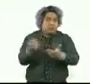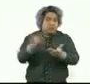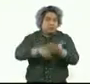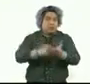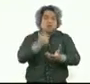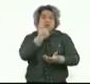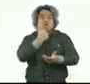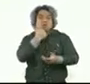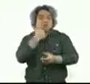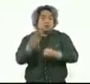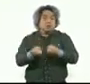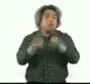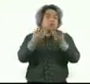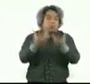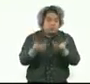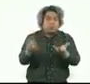sangre,